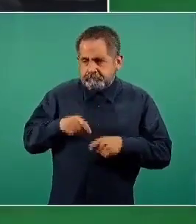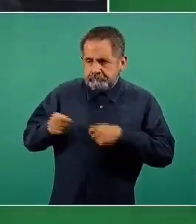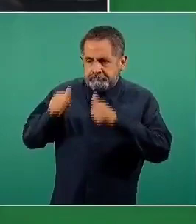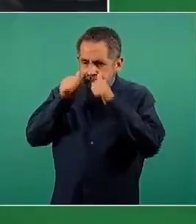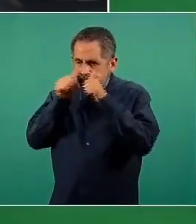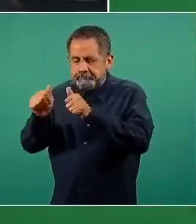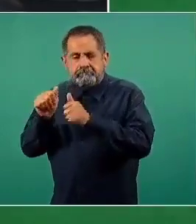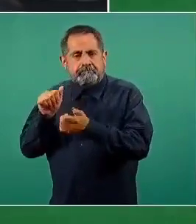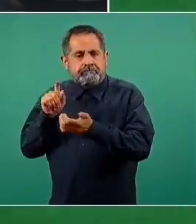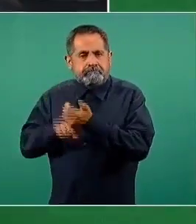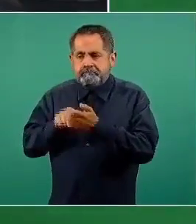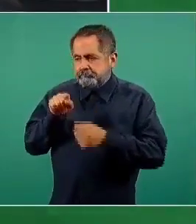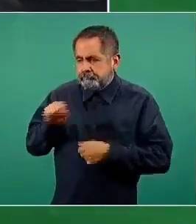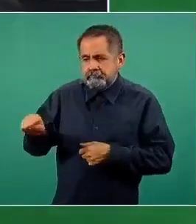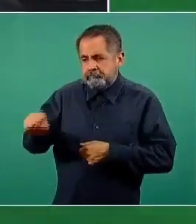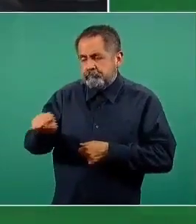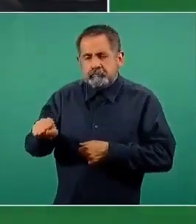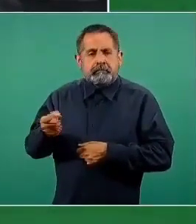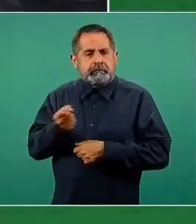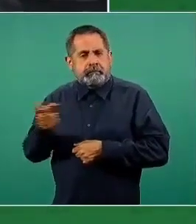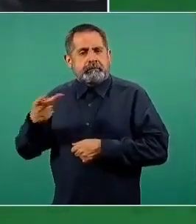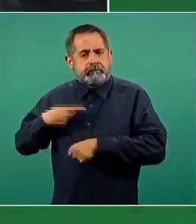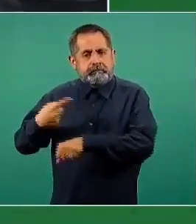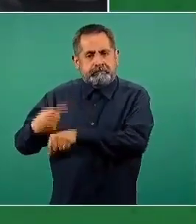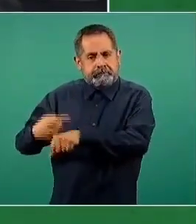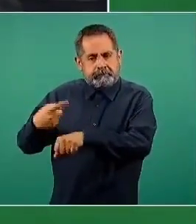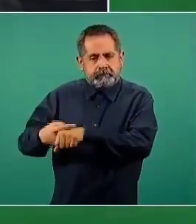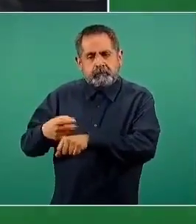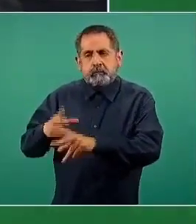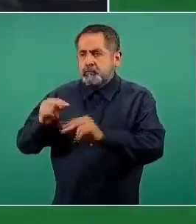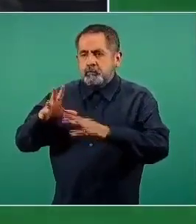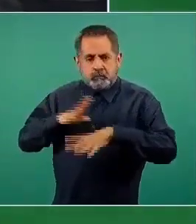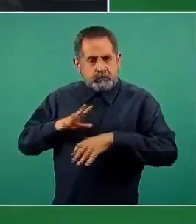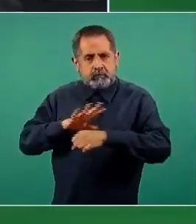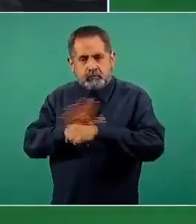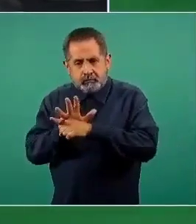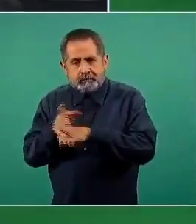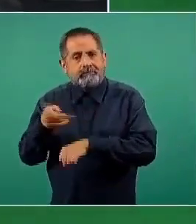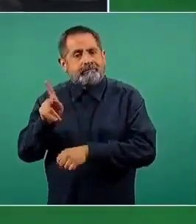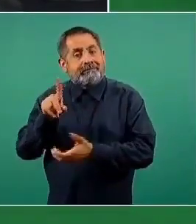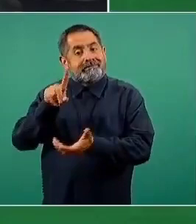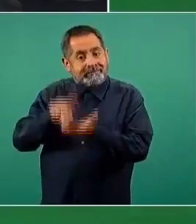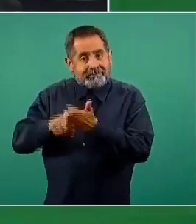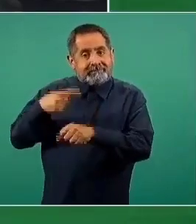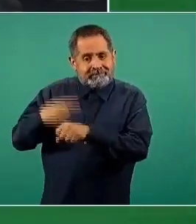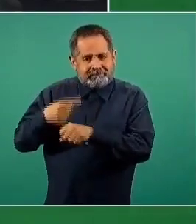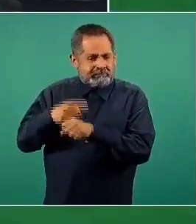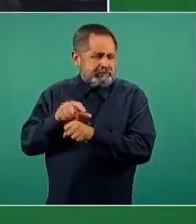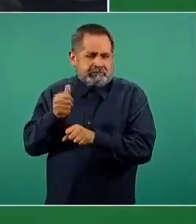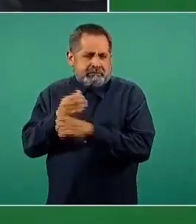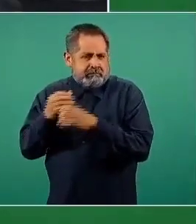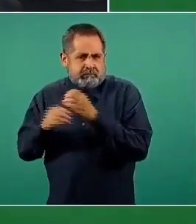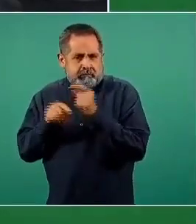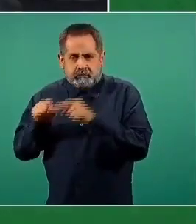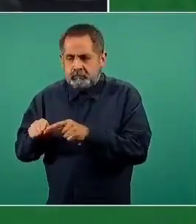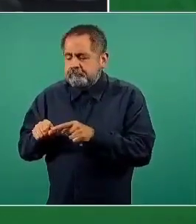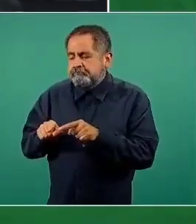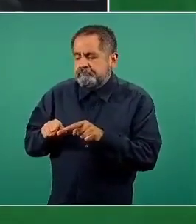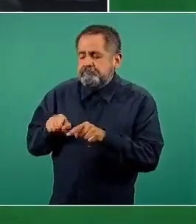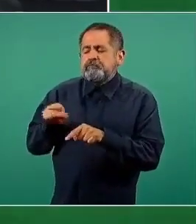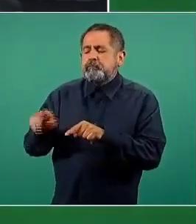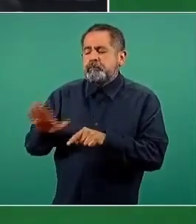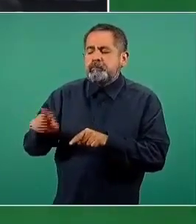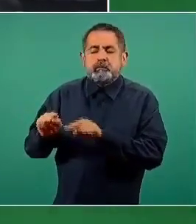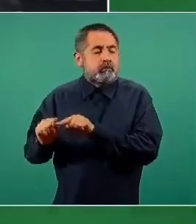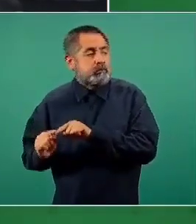atención necesaria de estos pacientes y poder identificar en qué sitio es el mejor a donde puedan